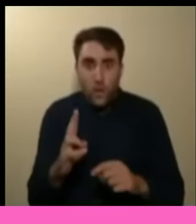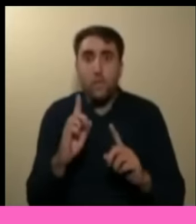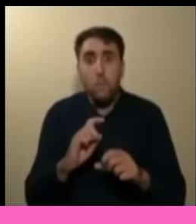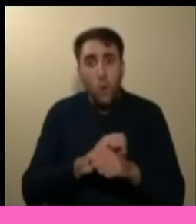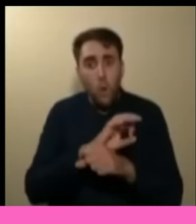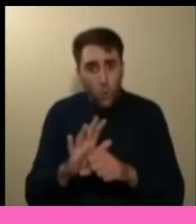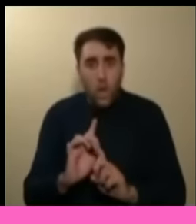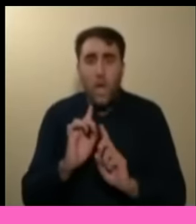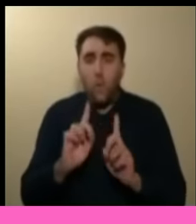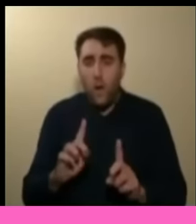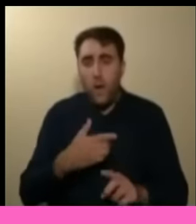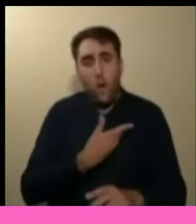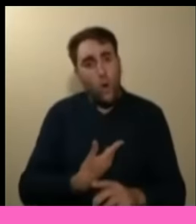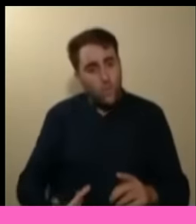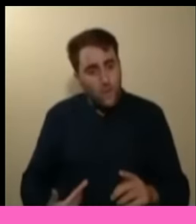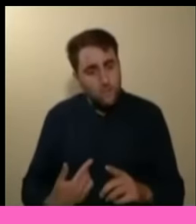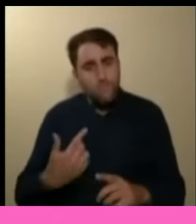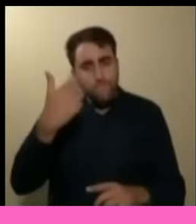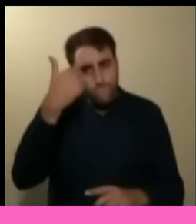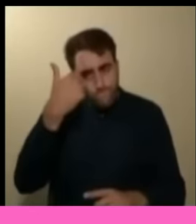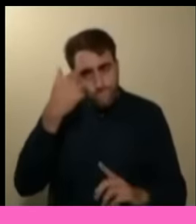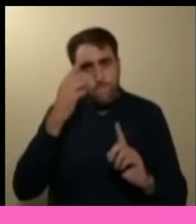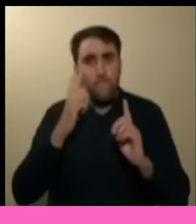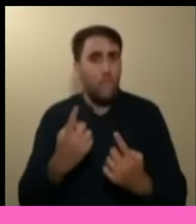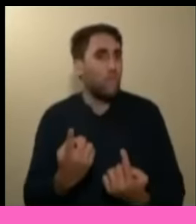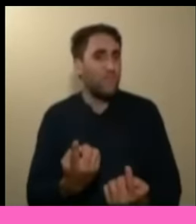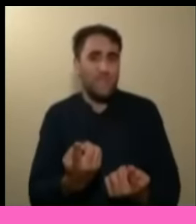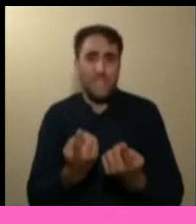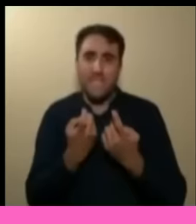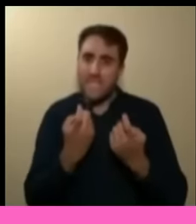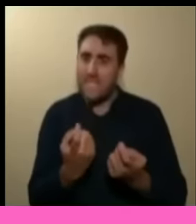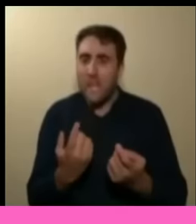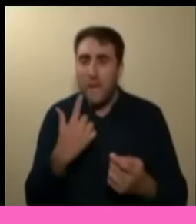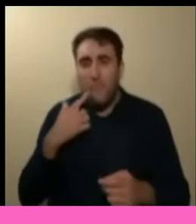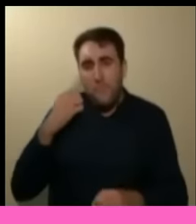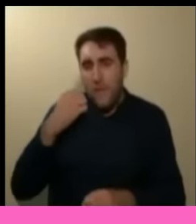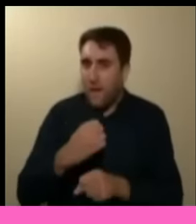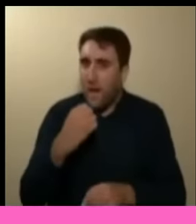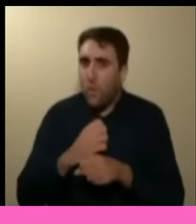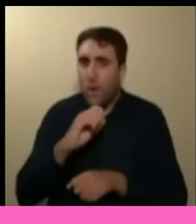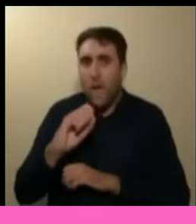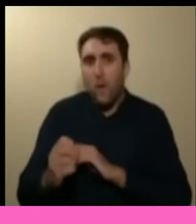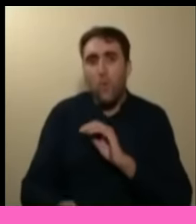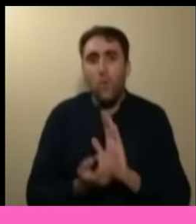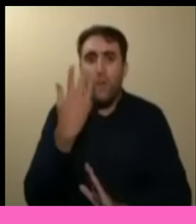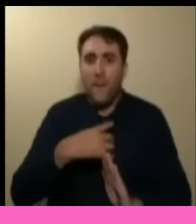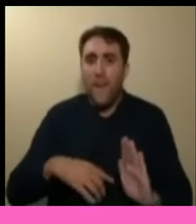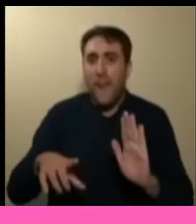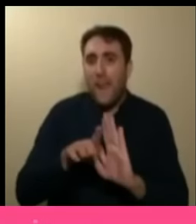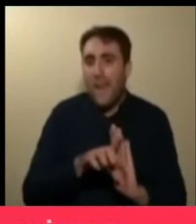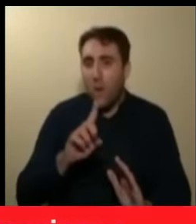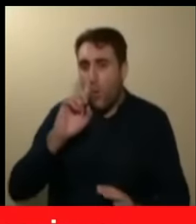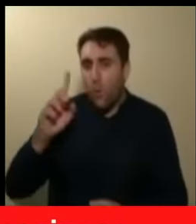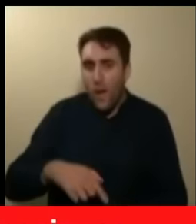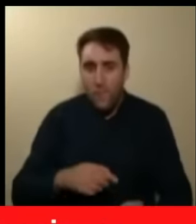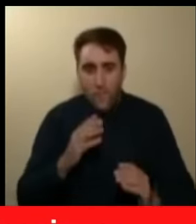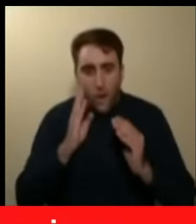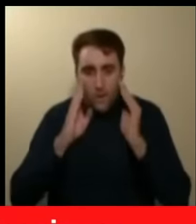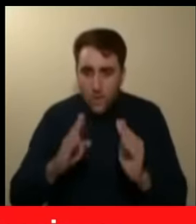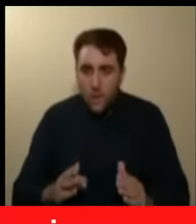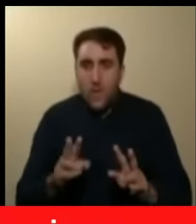del COVID, el gobierno insistió sobre la necesidad de trabajar una ley de urgente consideración que tuviera los temas